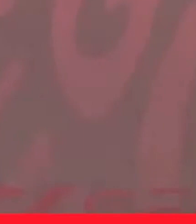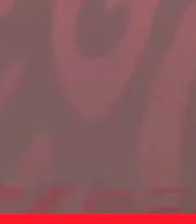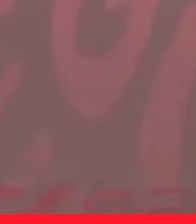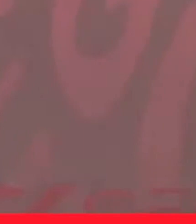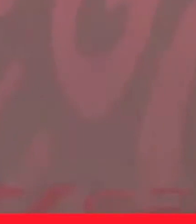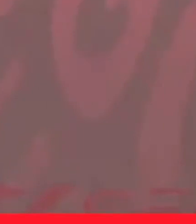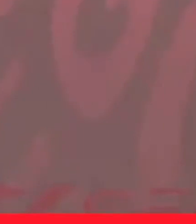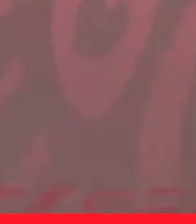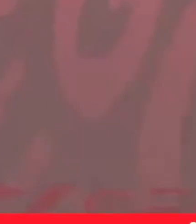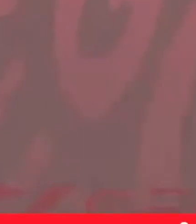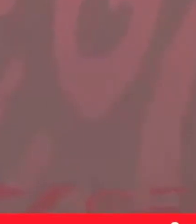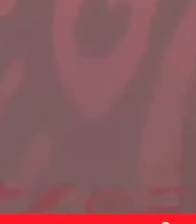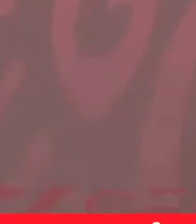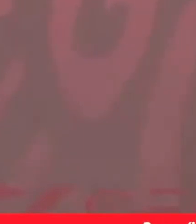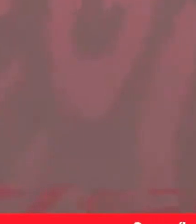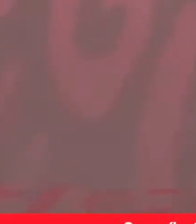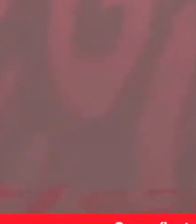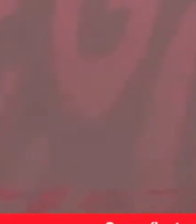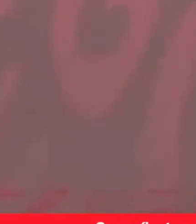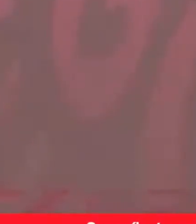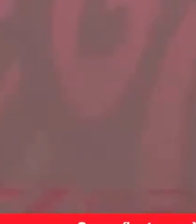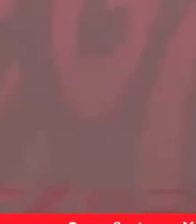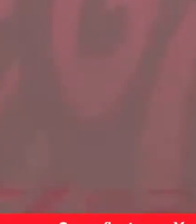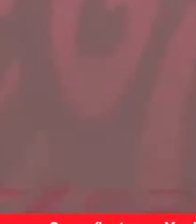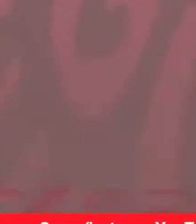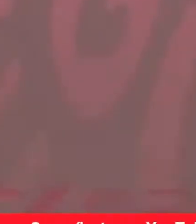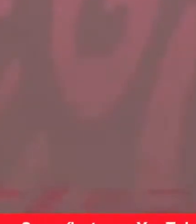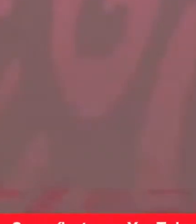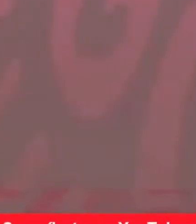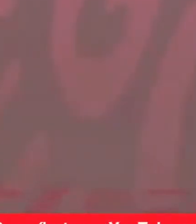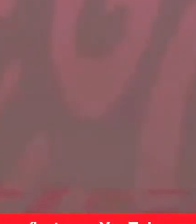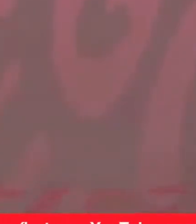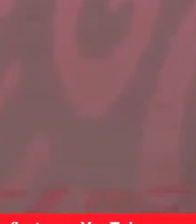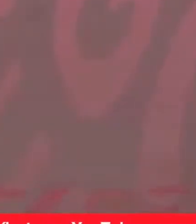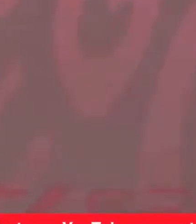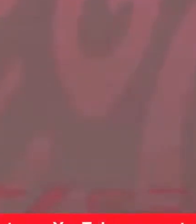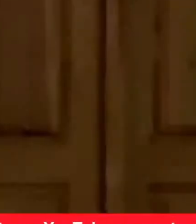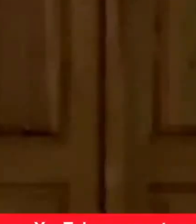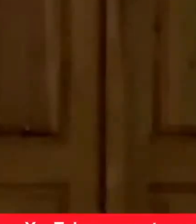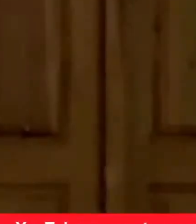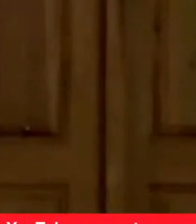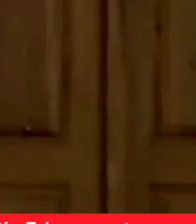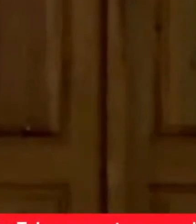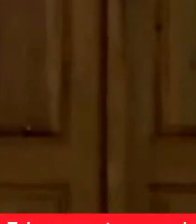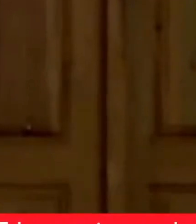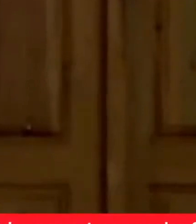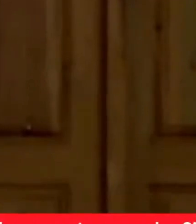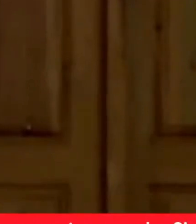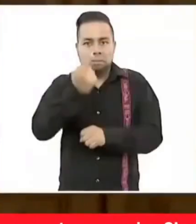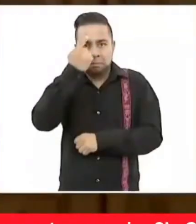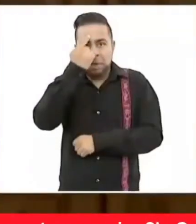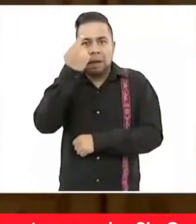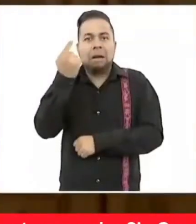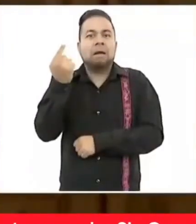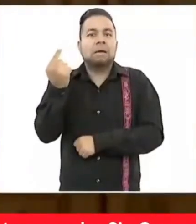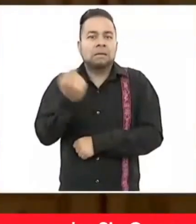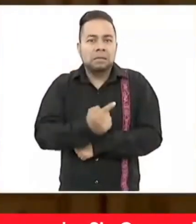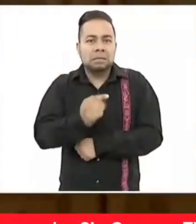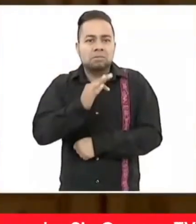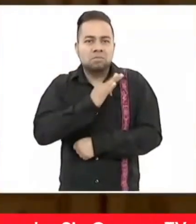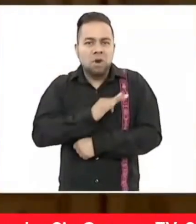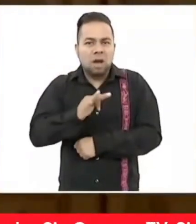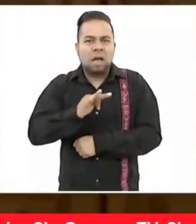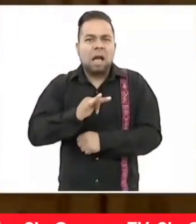se empezó a explorar la posibilidad de hacer un